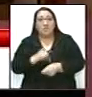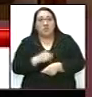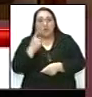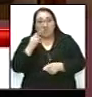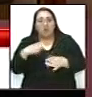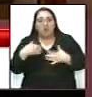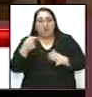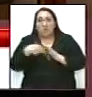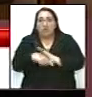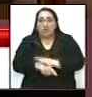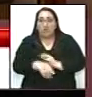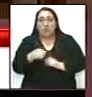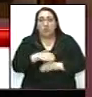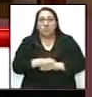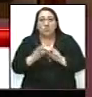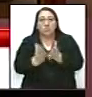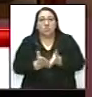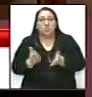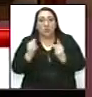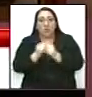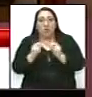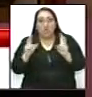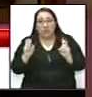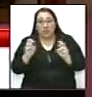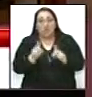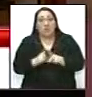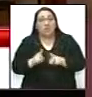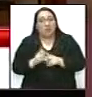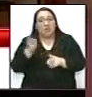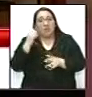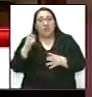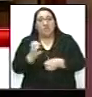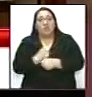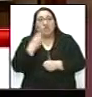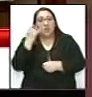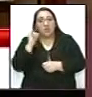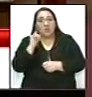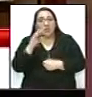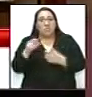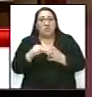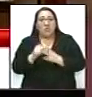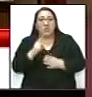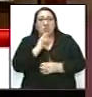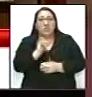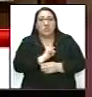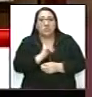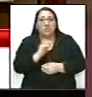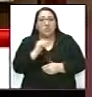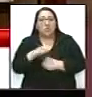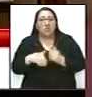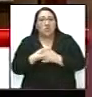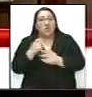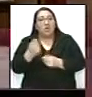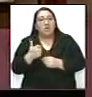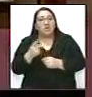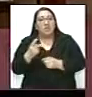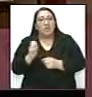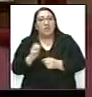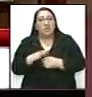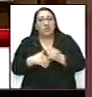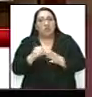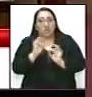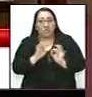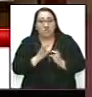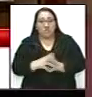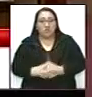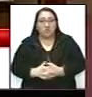poder profundizar su estudio en el tema y también para tomar una posición institucional alrededor de los